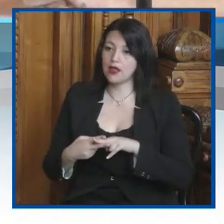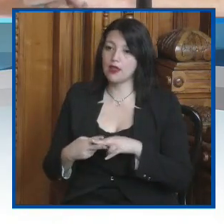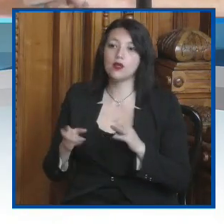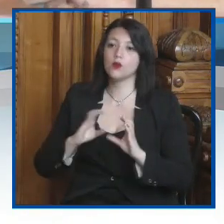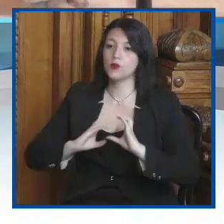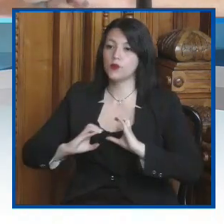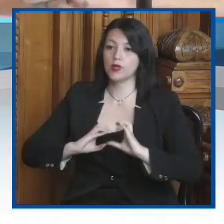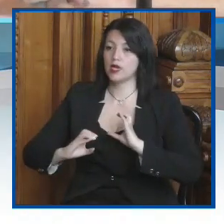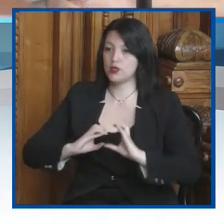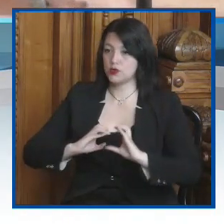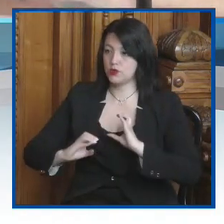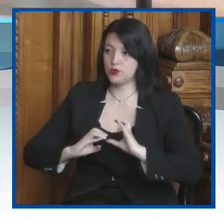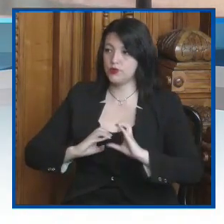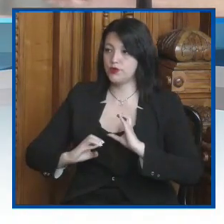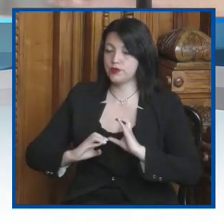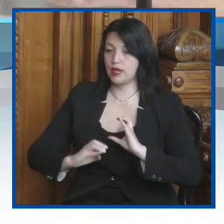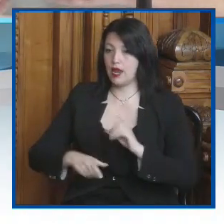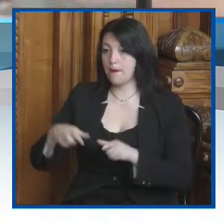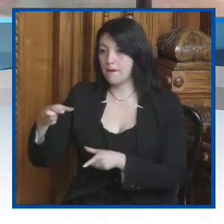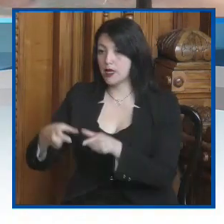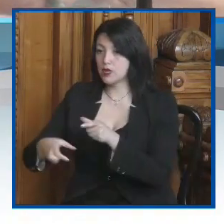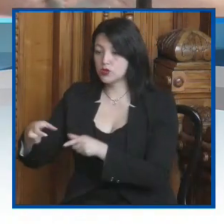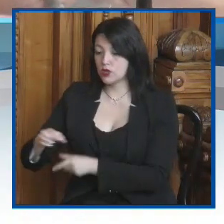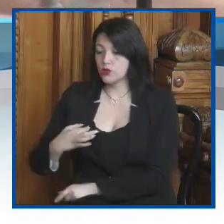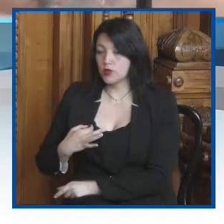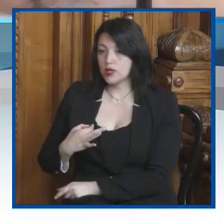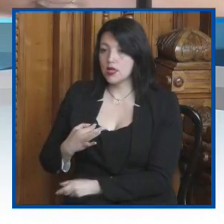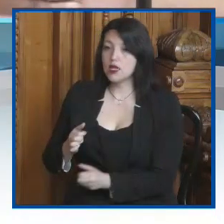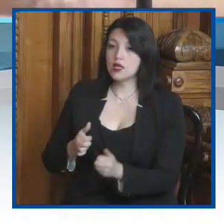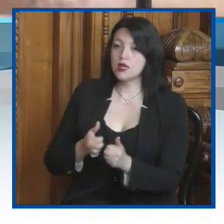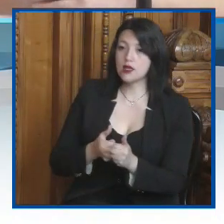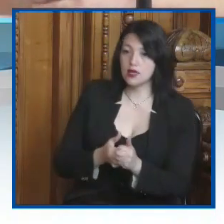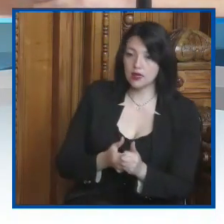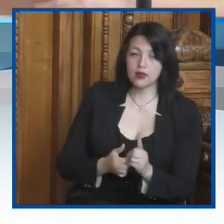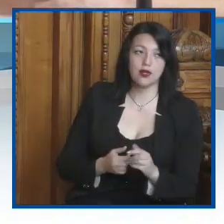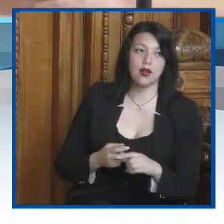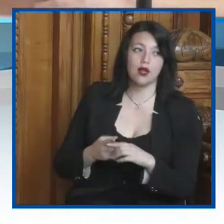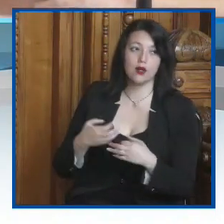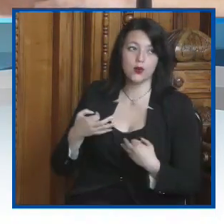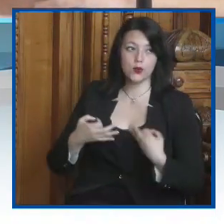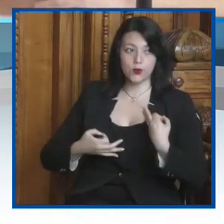comunicación entre la ciudadanía y la justicia,